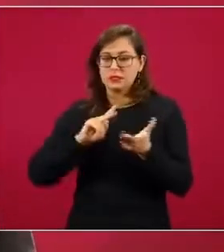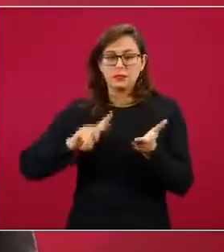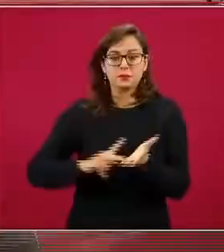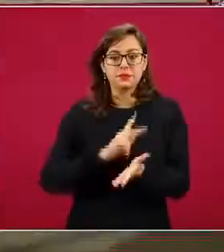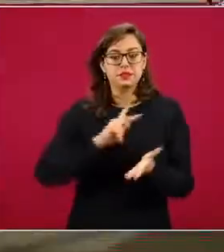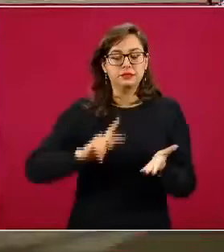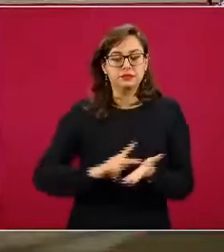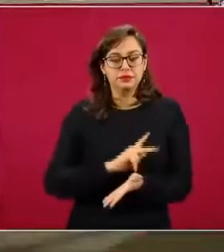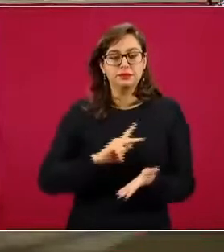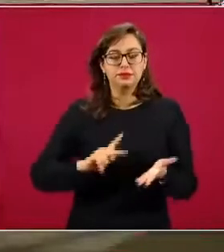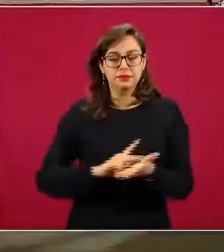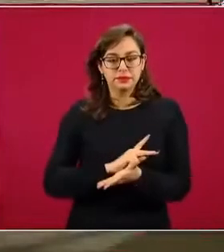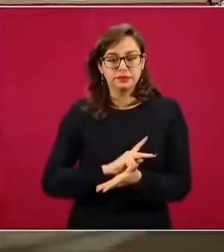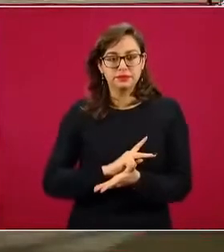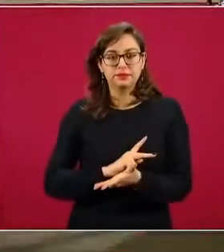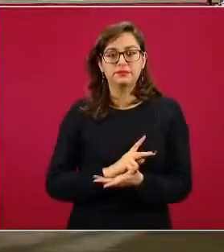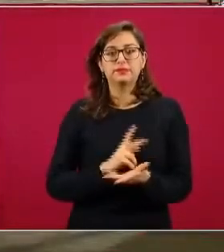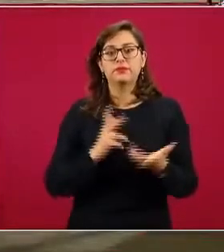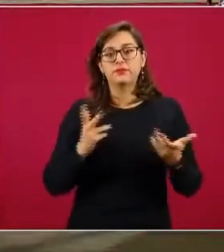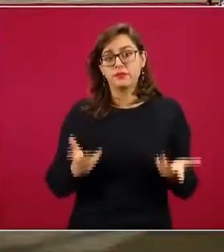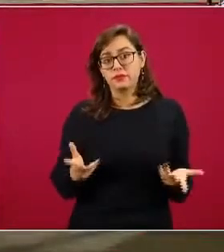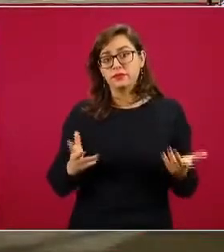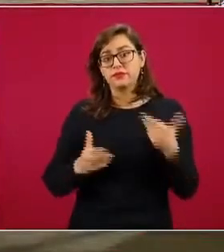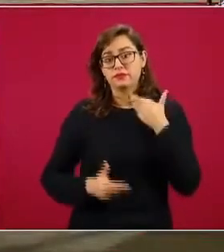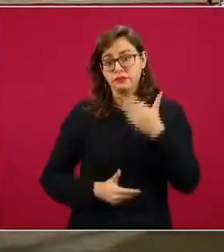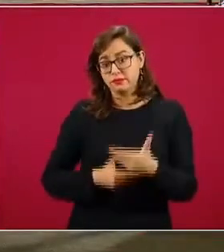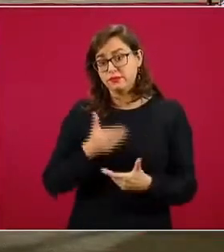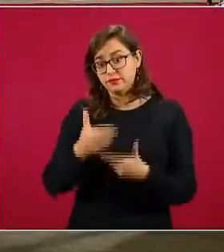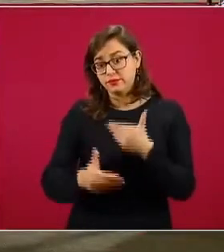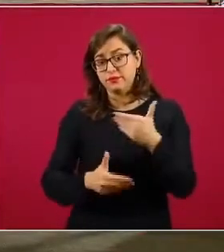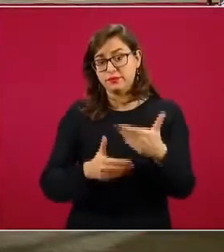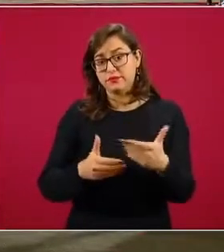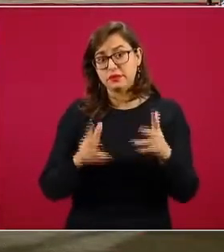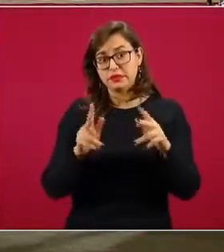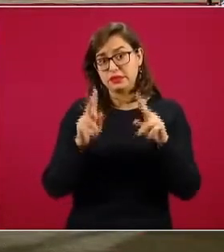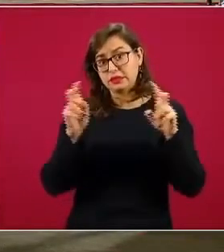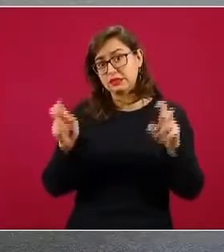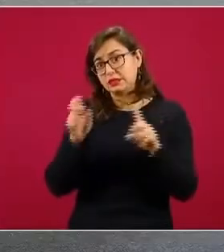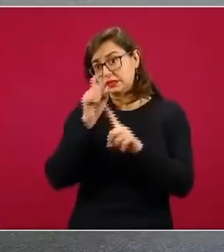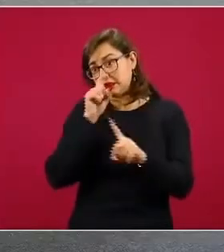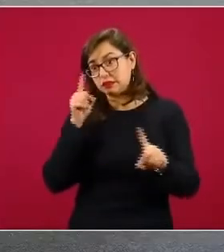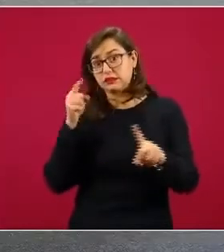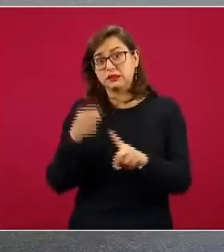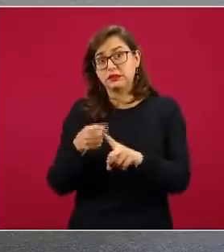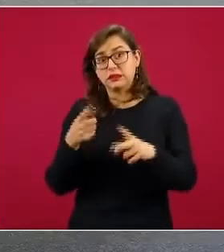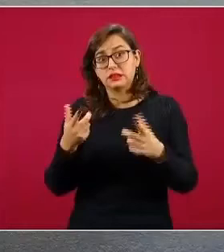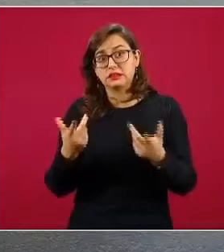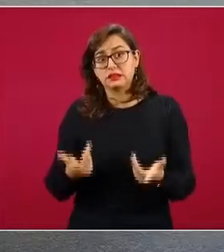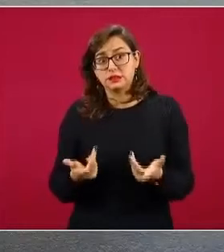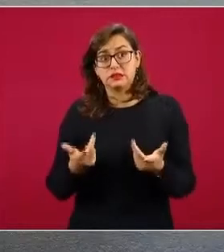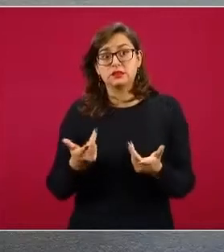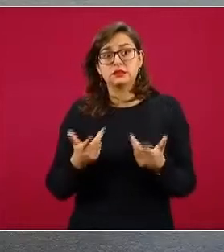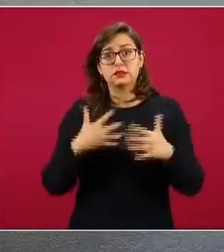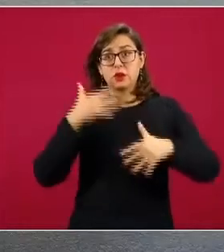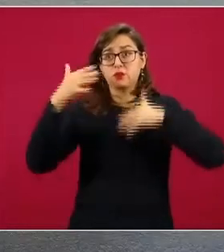lado progresista, se puede decir, del control